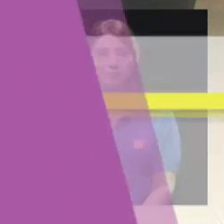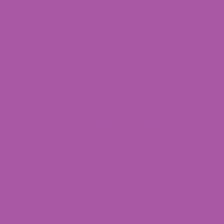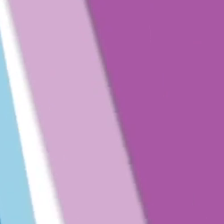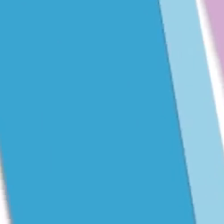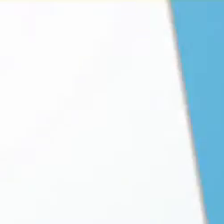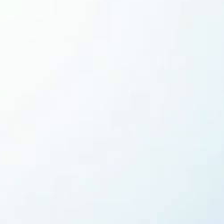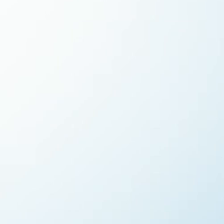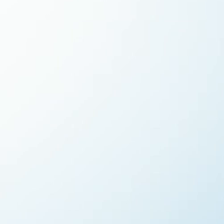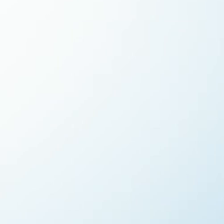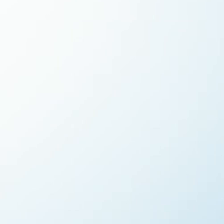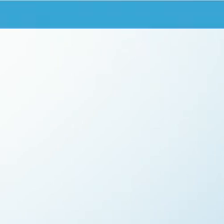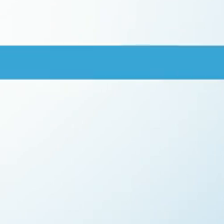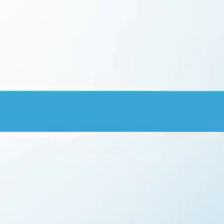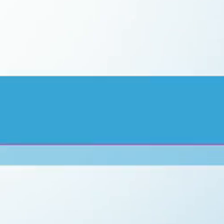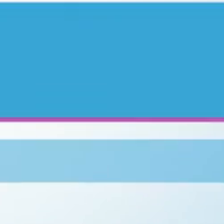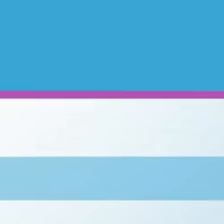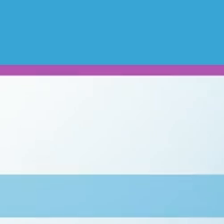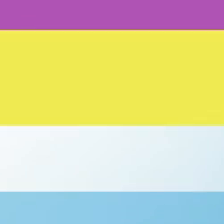con nosotros.